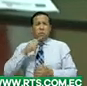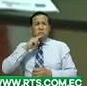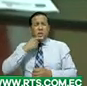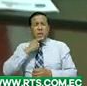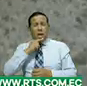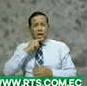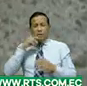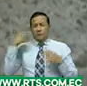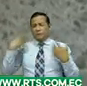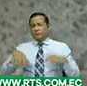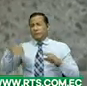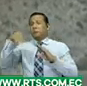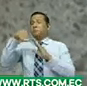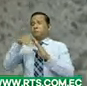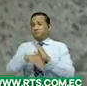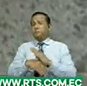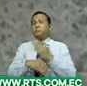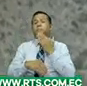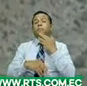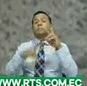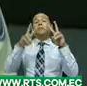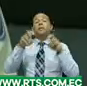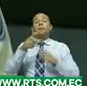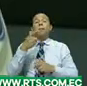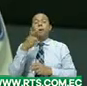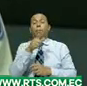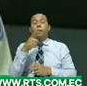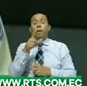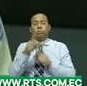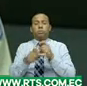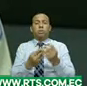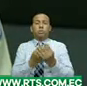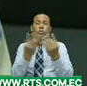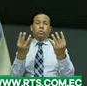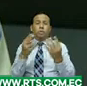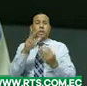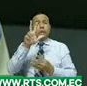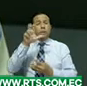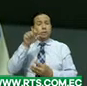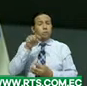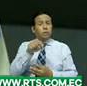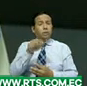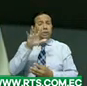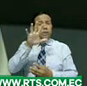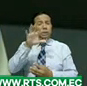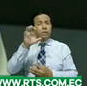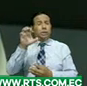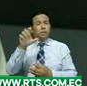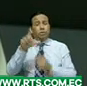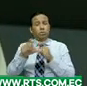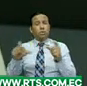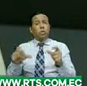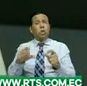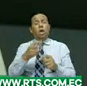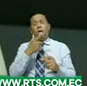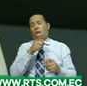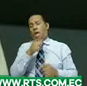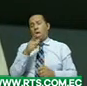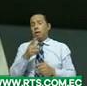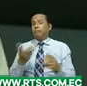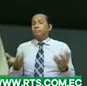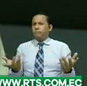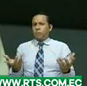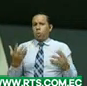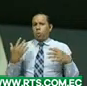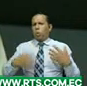número que más se acrecentó fue el de libadores. 13.500 operativos de retiro de libadores. Esta cifra realmente es